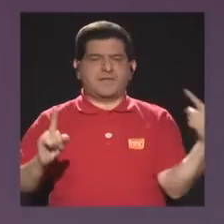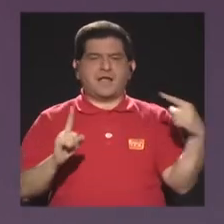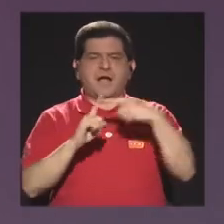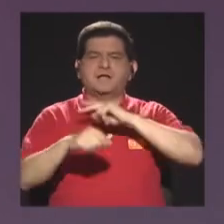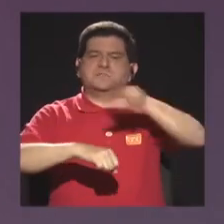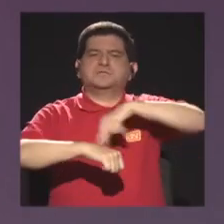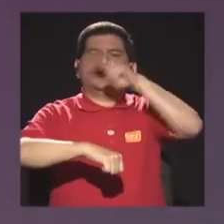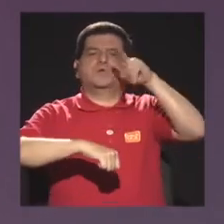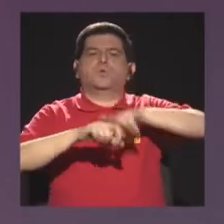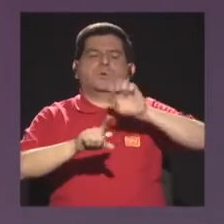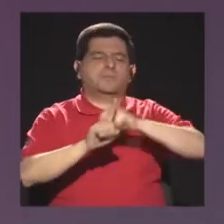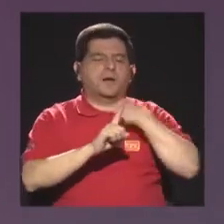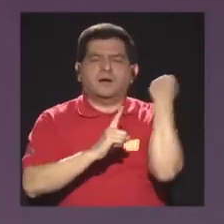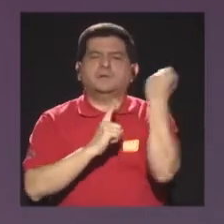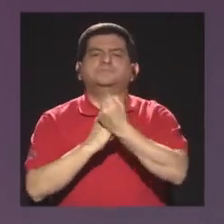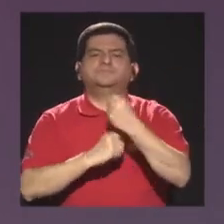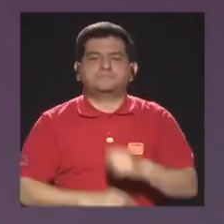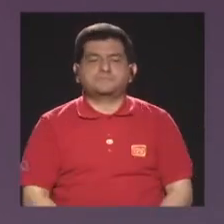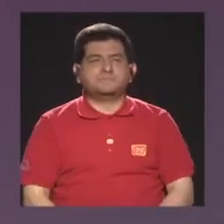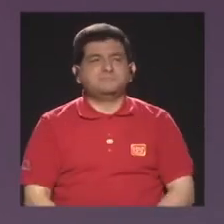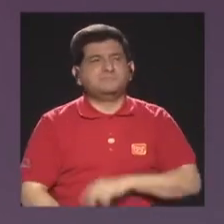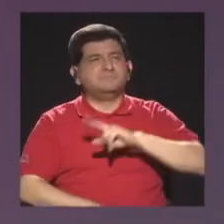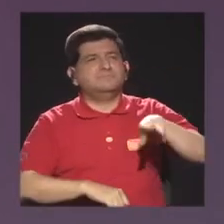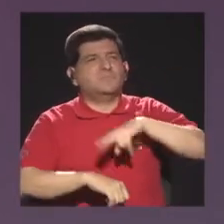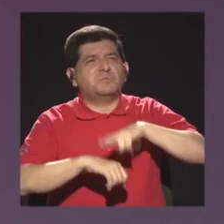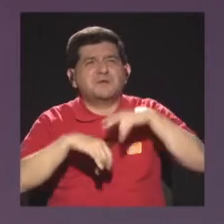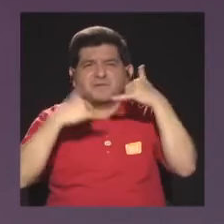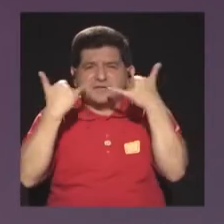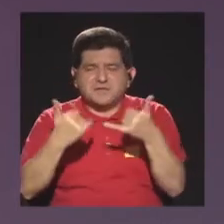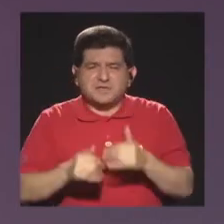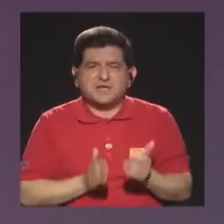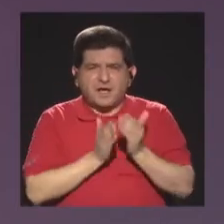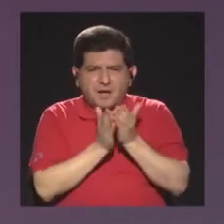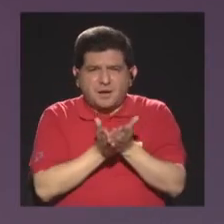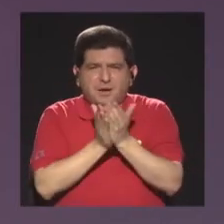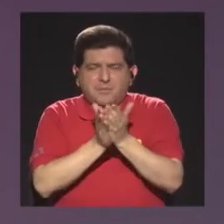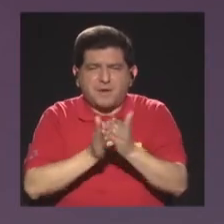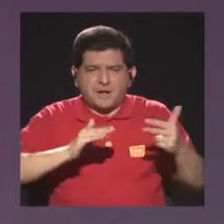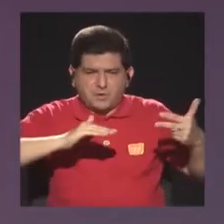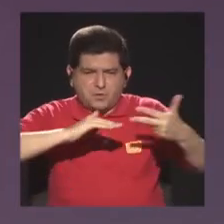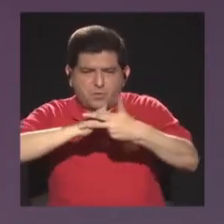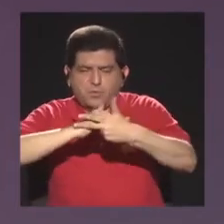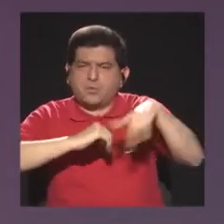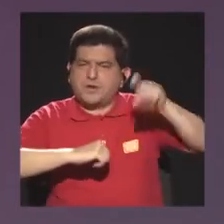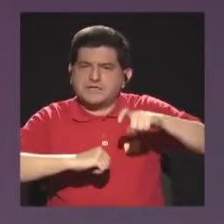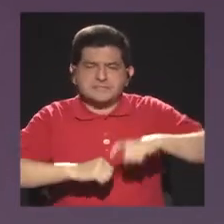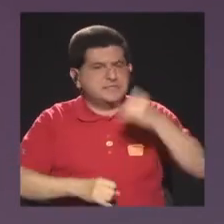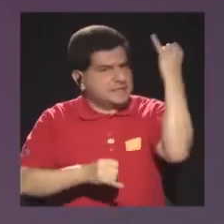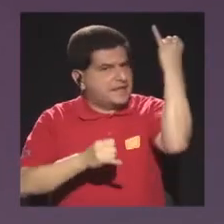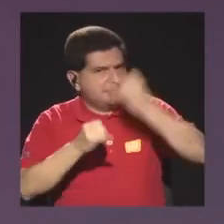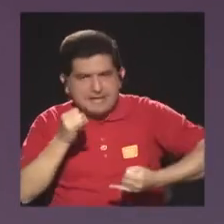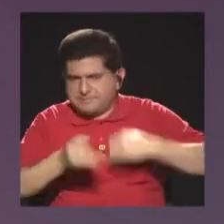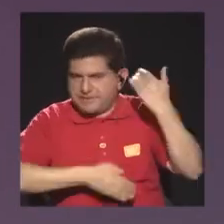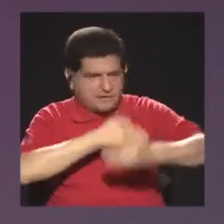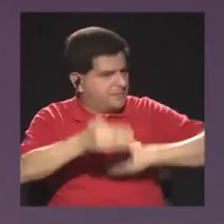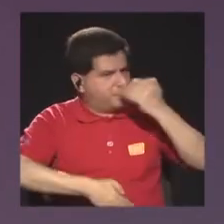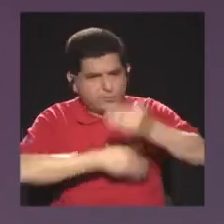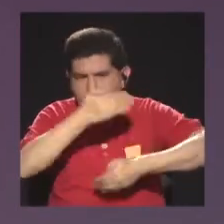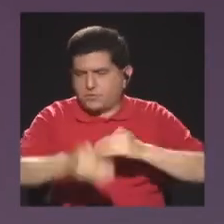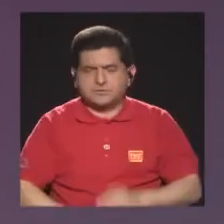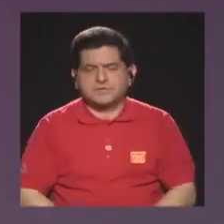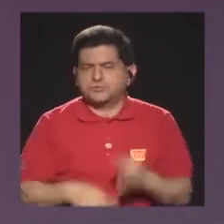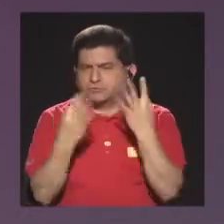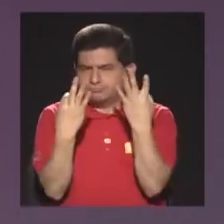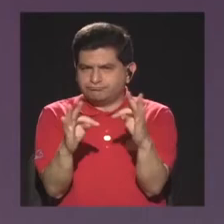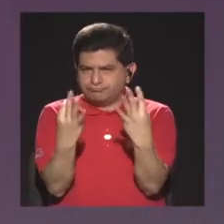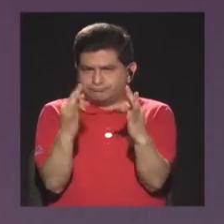se normalicen las condiciones. Por lo general, cuando ya atracas un buque, tenés que terminarlo, ¿verdad? Hasta donde sea